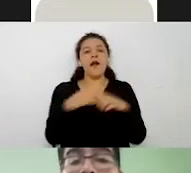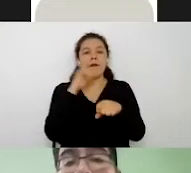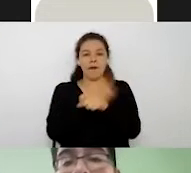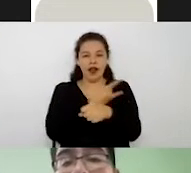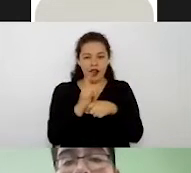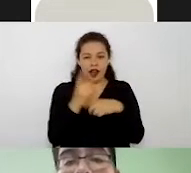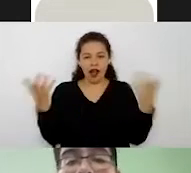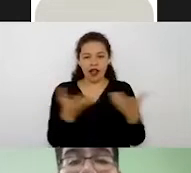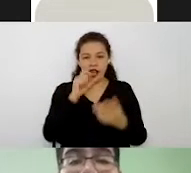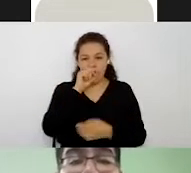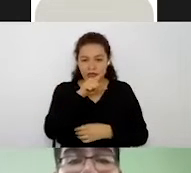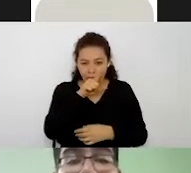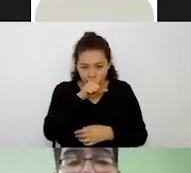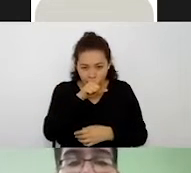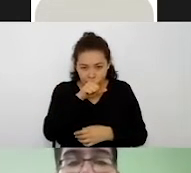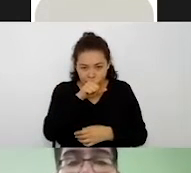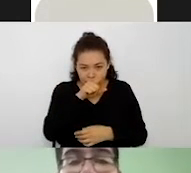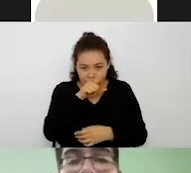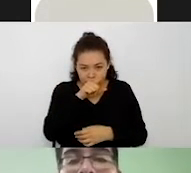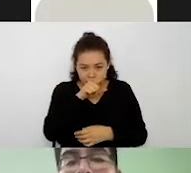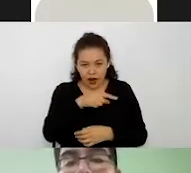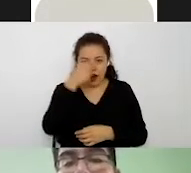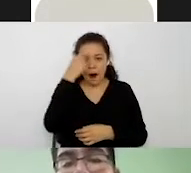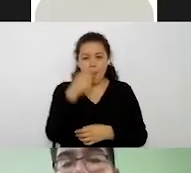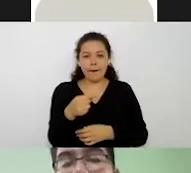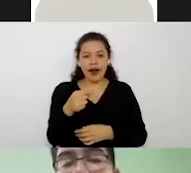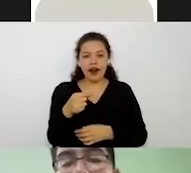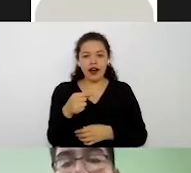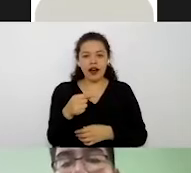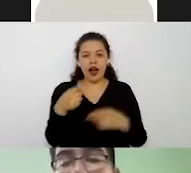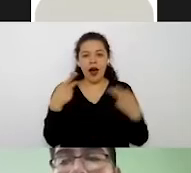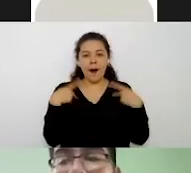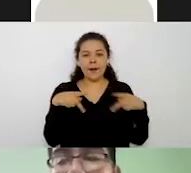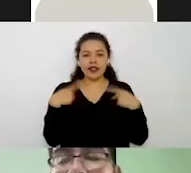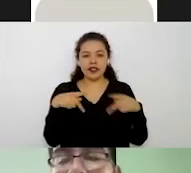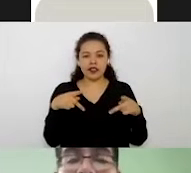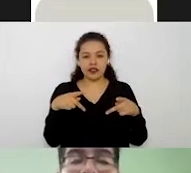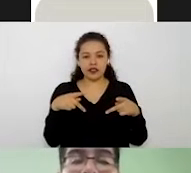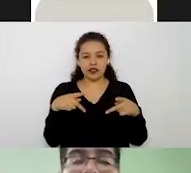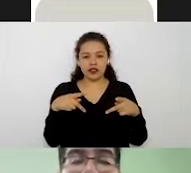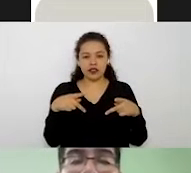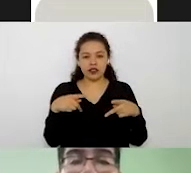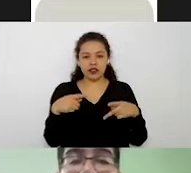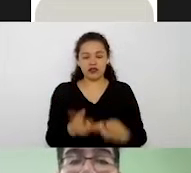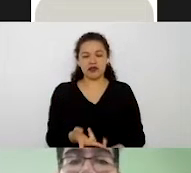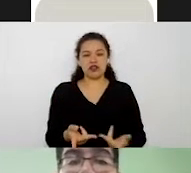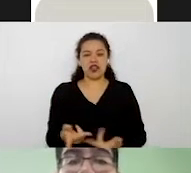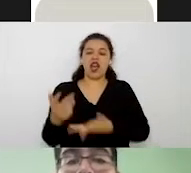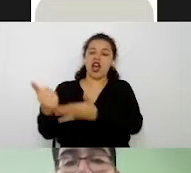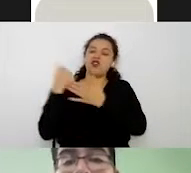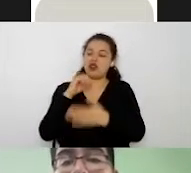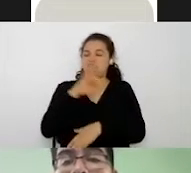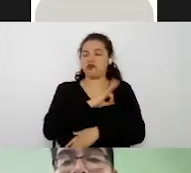haciendo dinámicas quizás para conocer si alguna persona realmente nos puede ser útil en alguna de